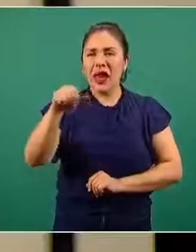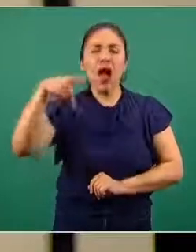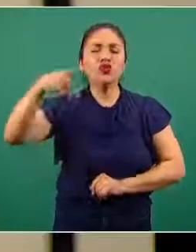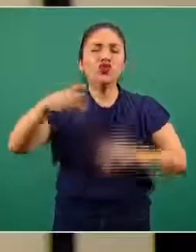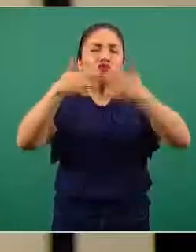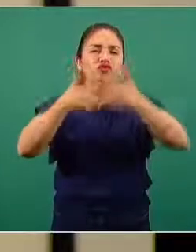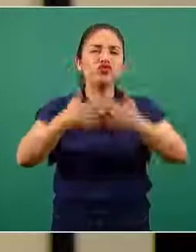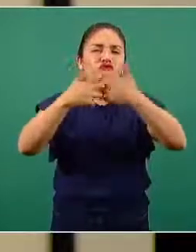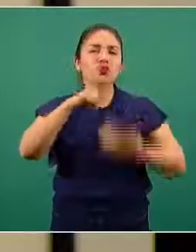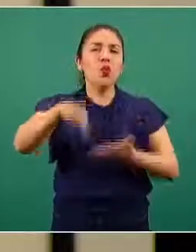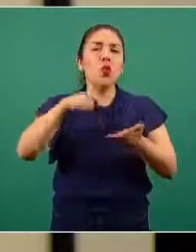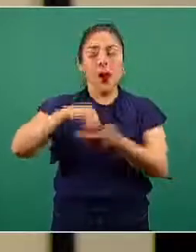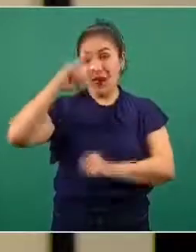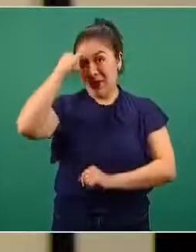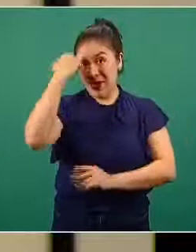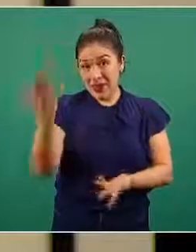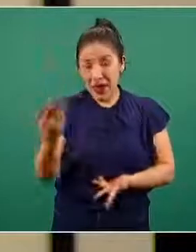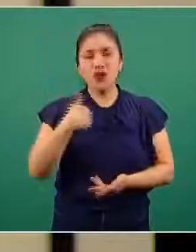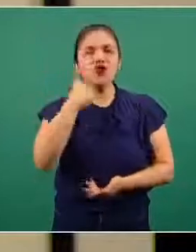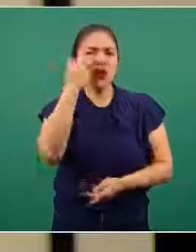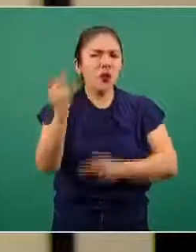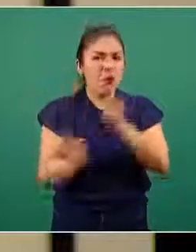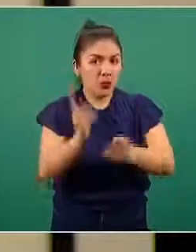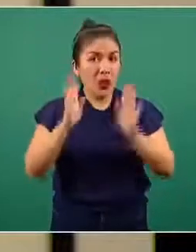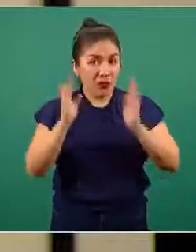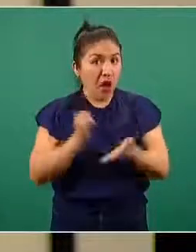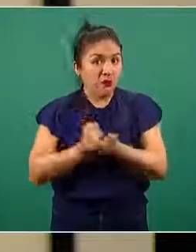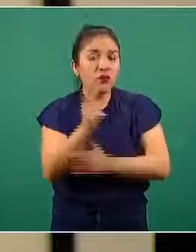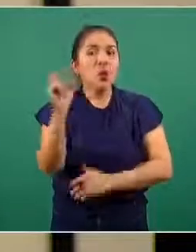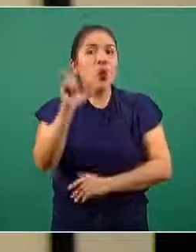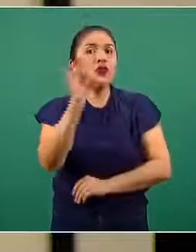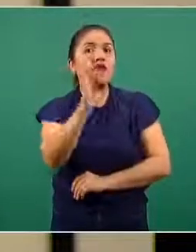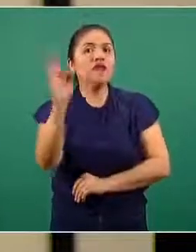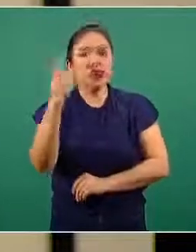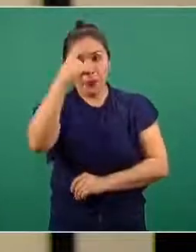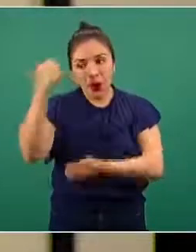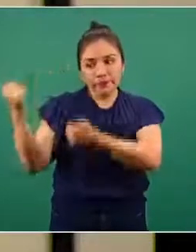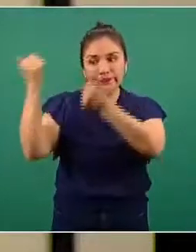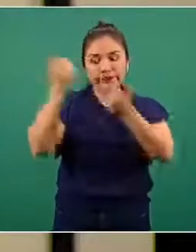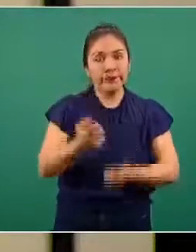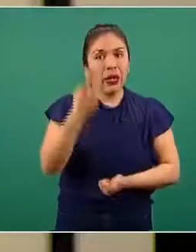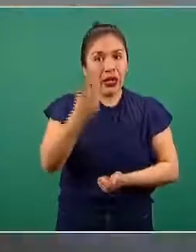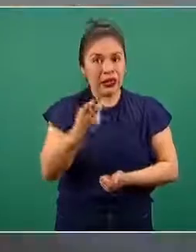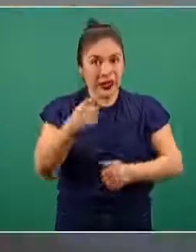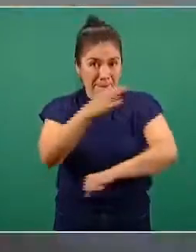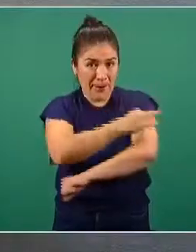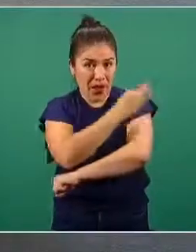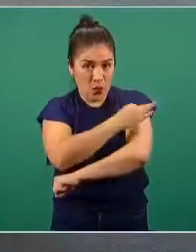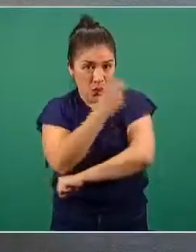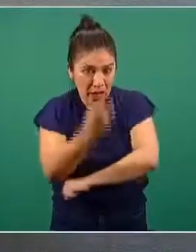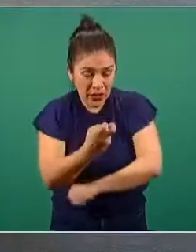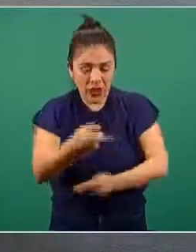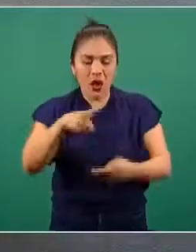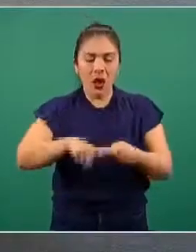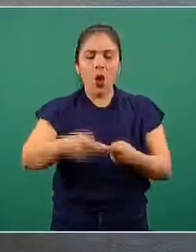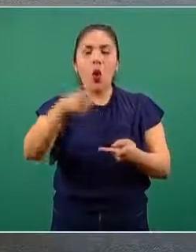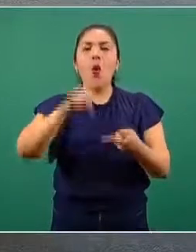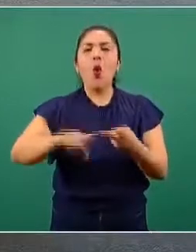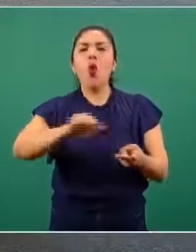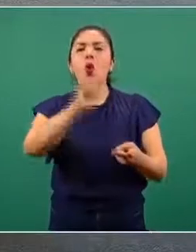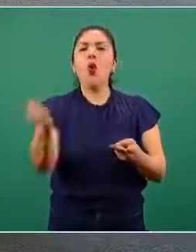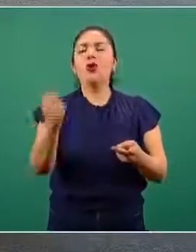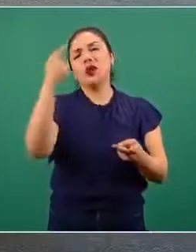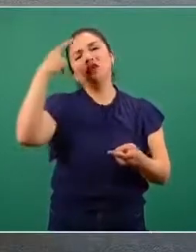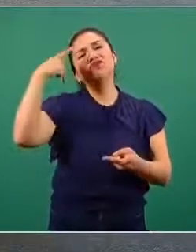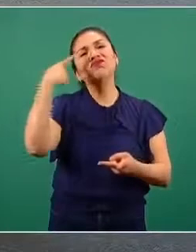India. Entonces quiero preguntar si ya se definió una fecha, qué día llegarían tanto estas vacunas como las